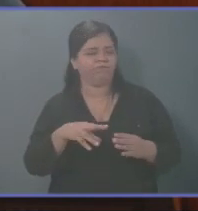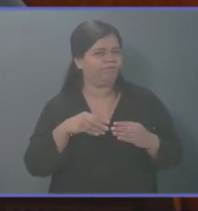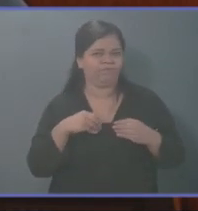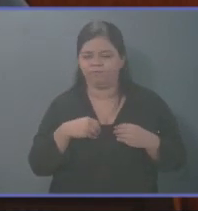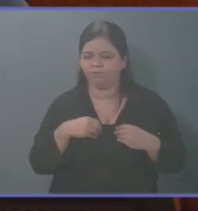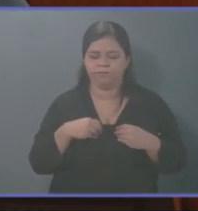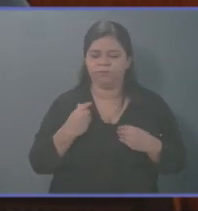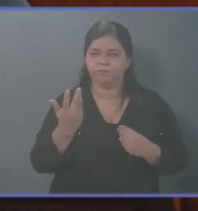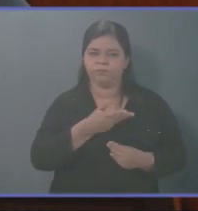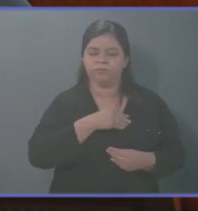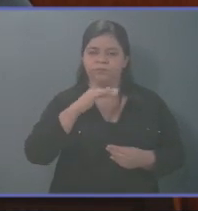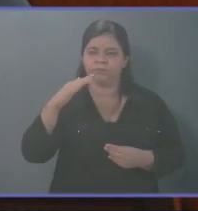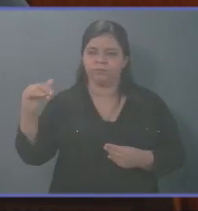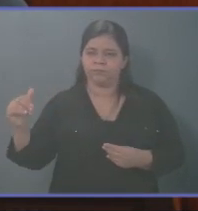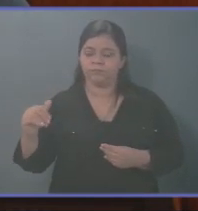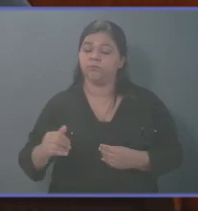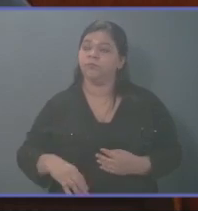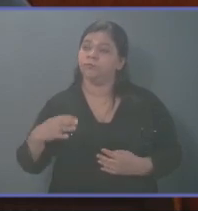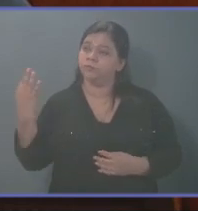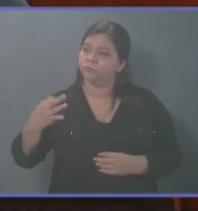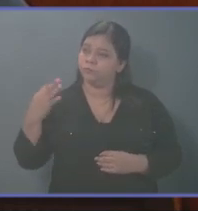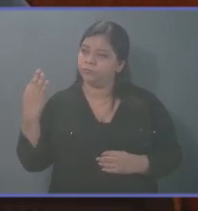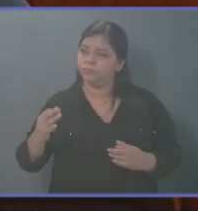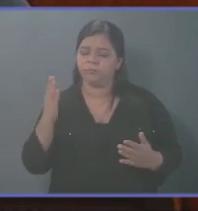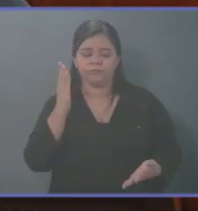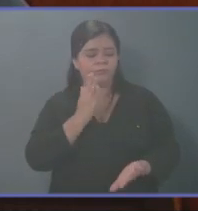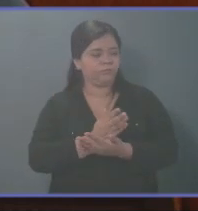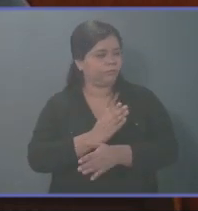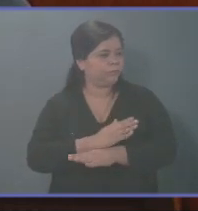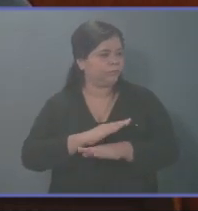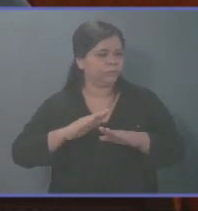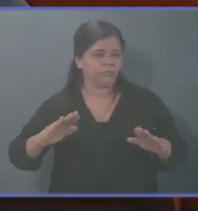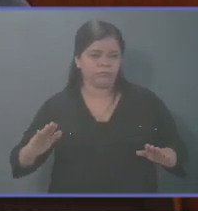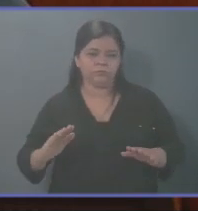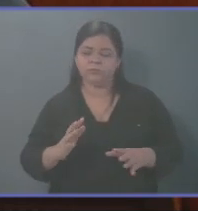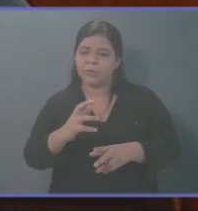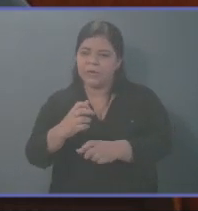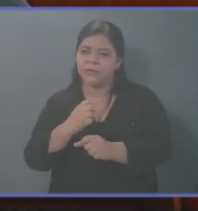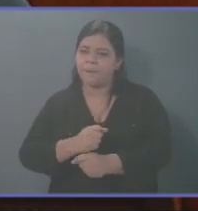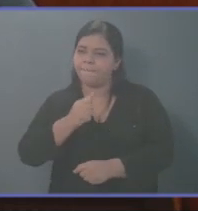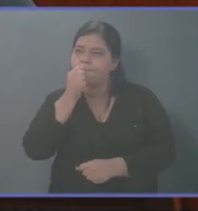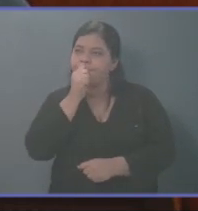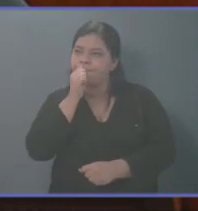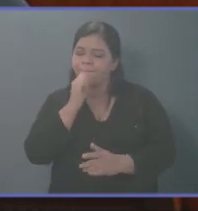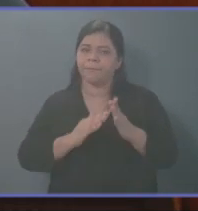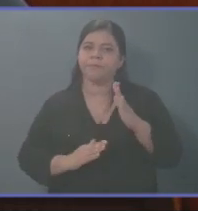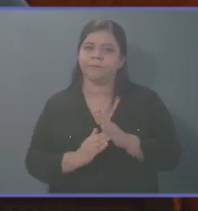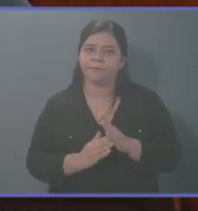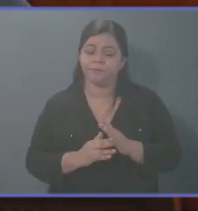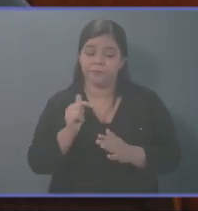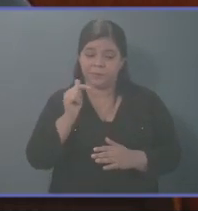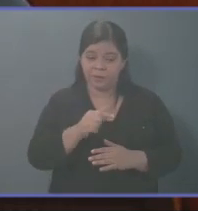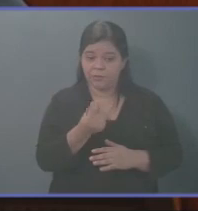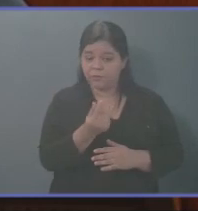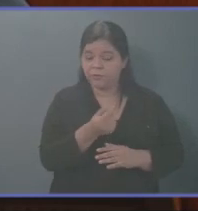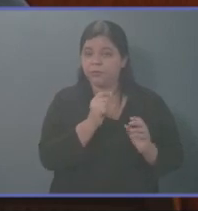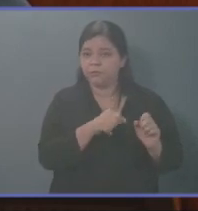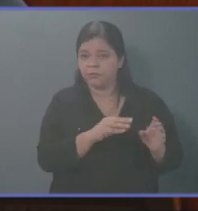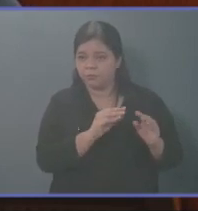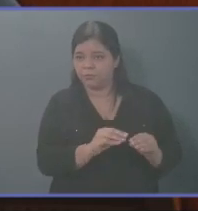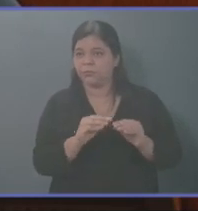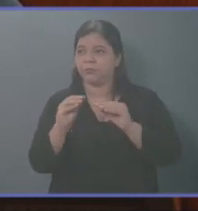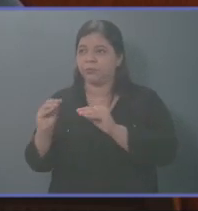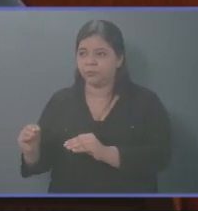nuestro país, deben de suspenderse estos seguros privados y que este recurso pueda ser